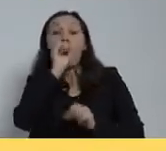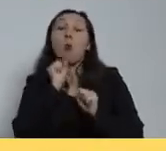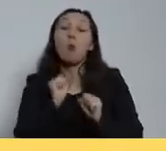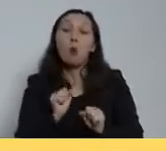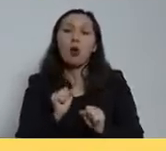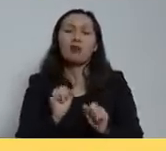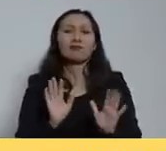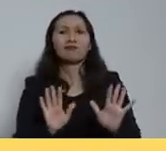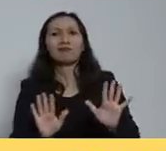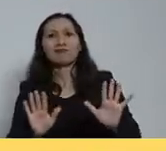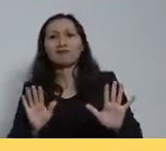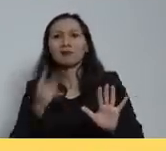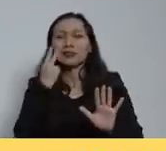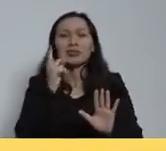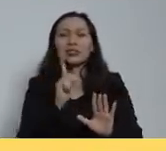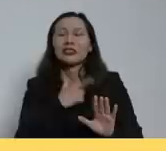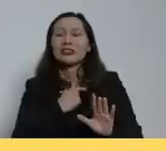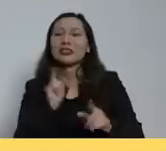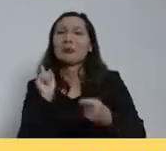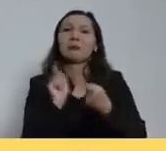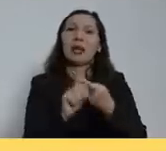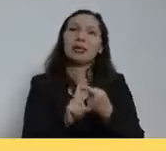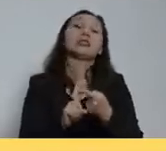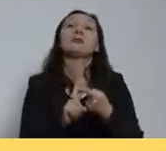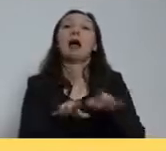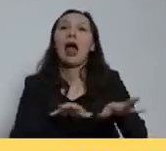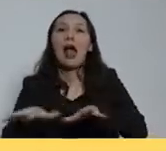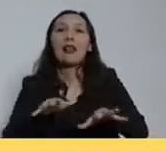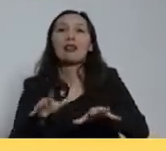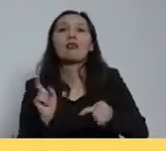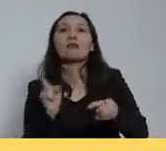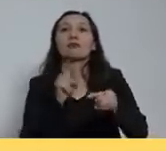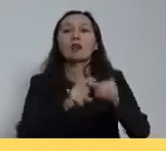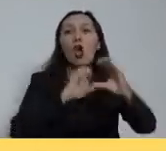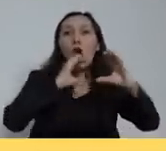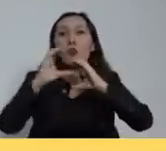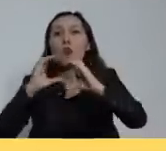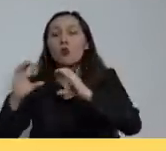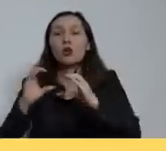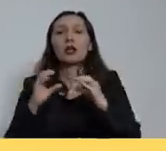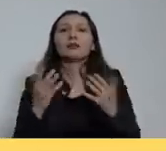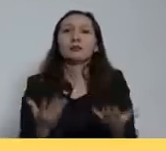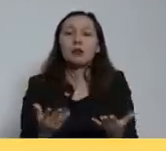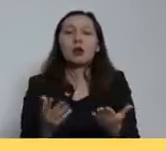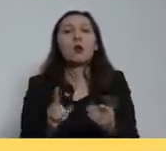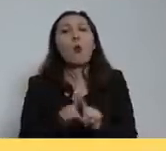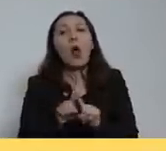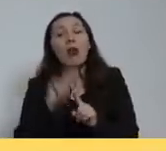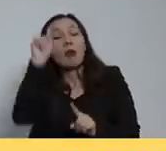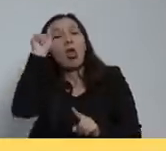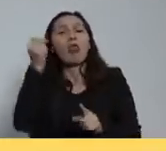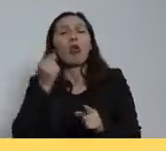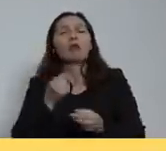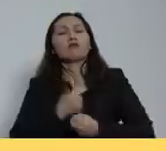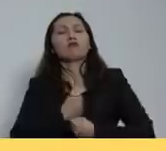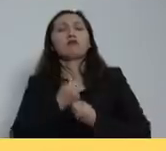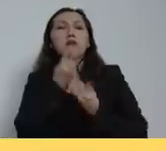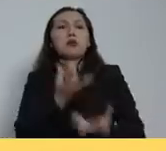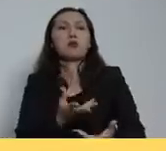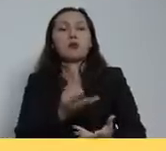un cierto vértigo por participar en actividades comunicacionales y en proponer